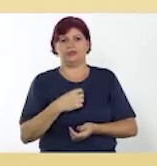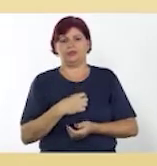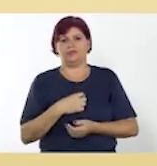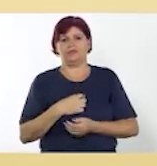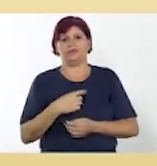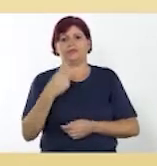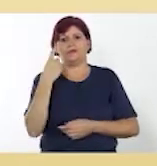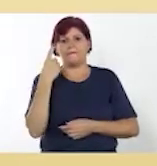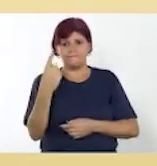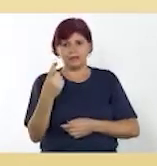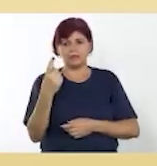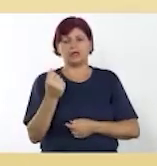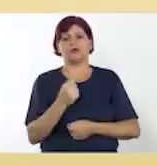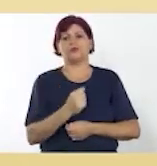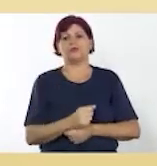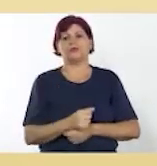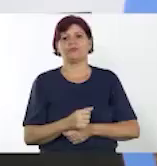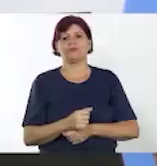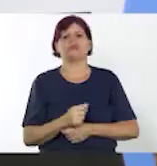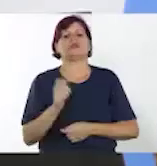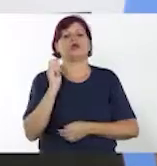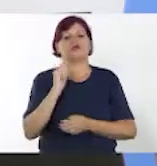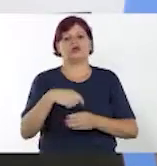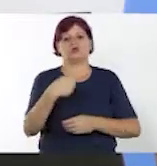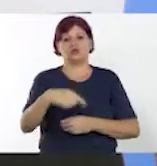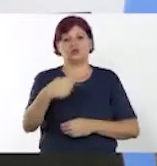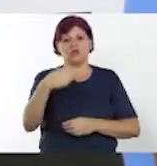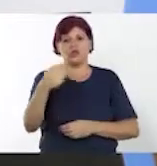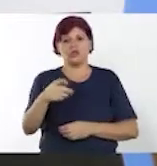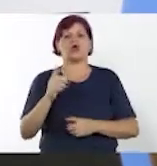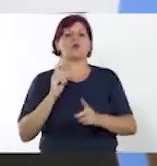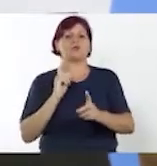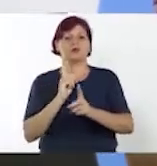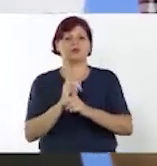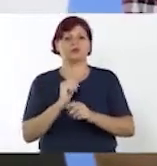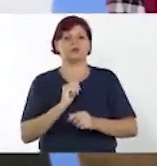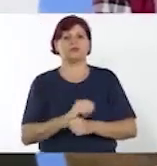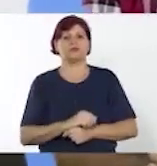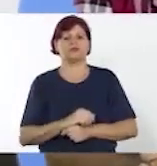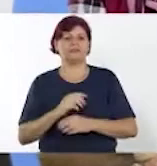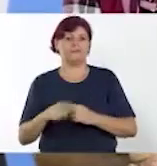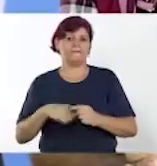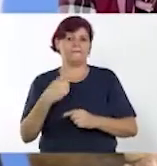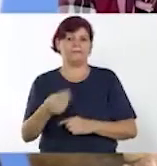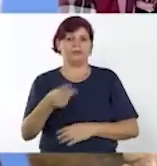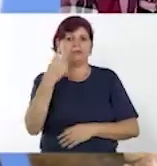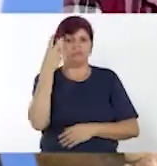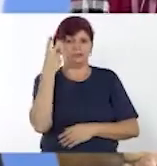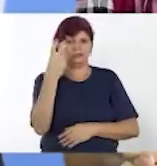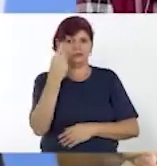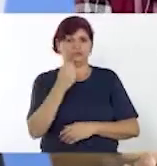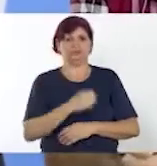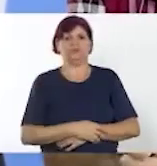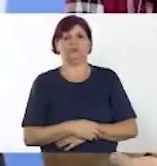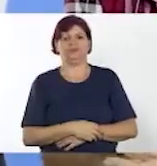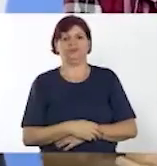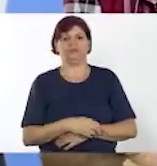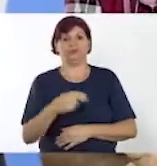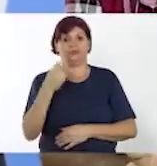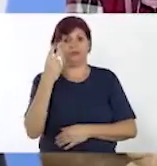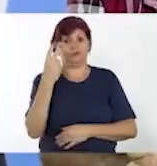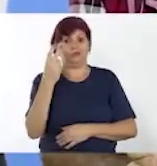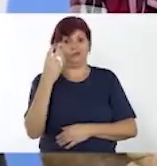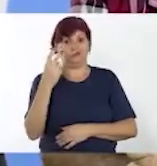aquí tenemos el primer semestre, tanto regular como por encuentro. Pasamos al